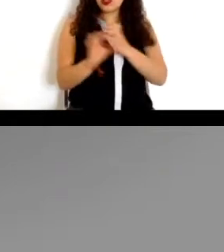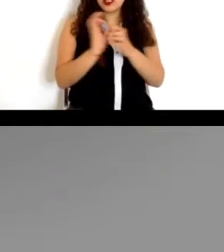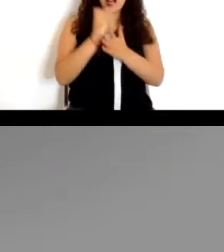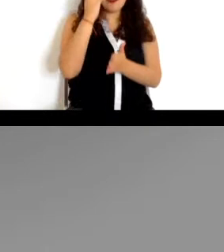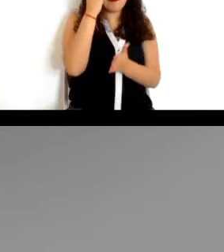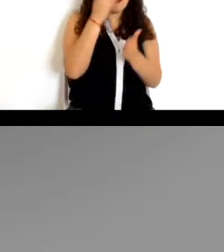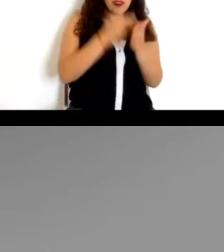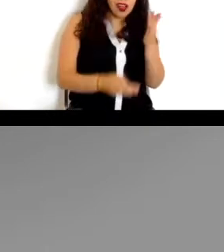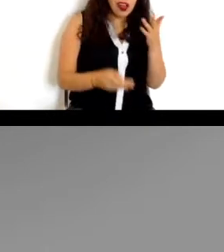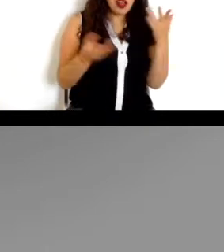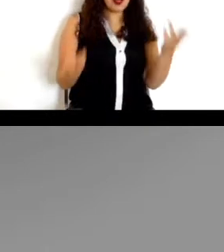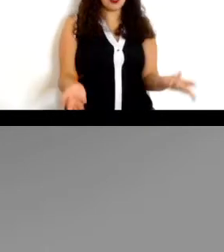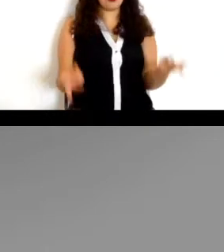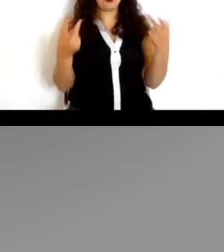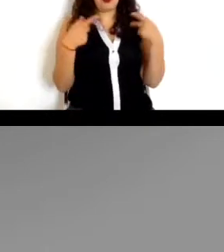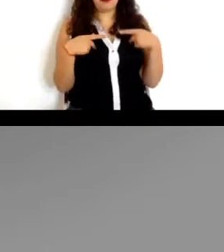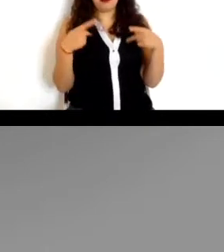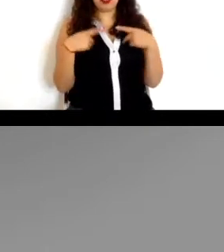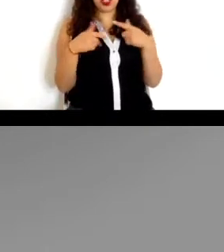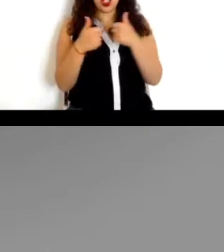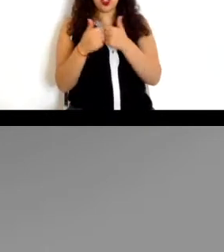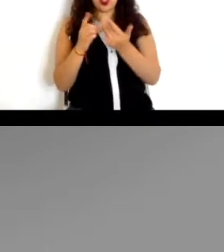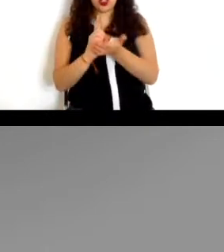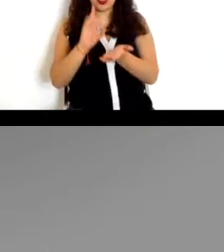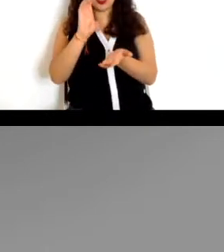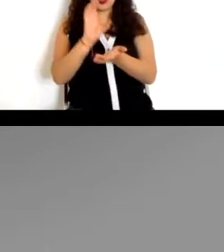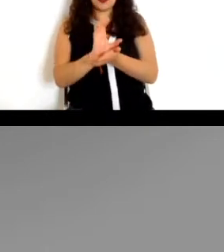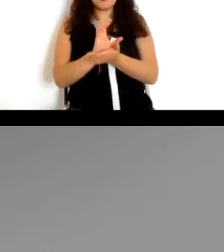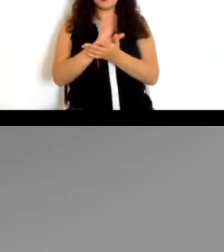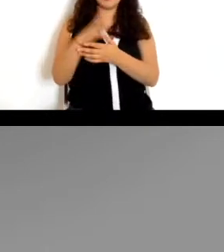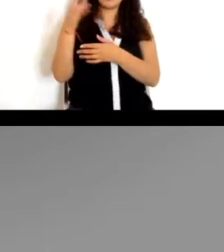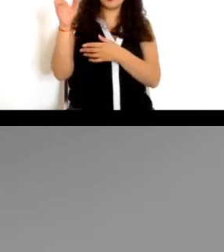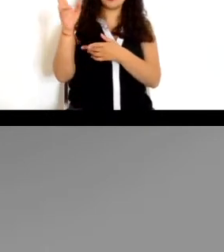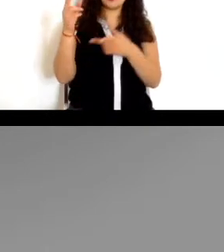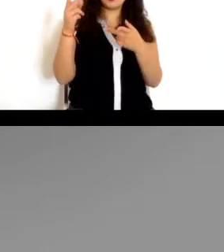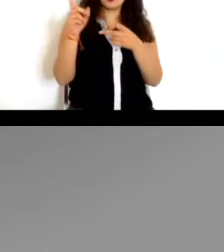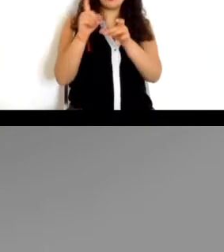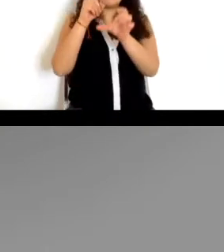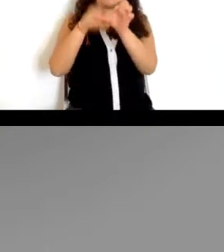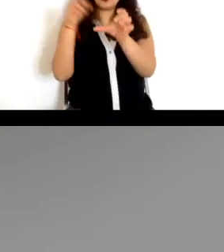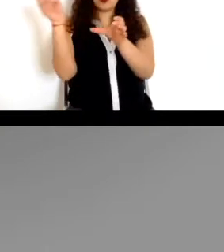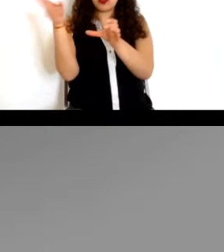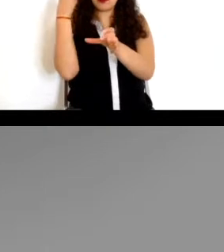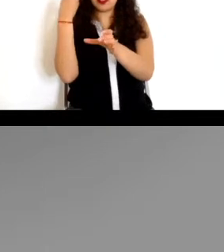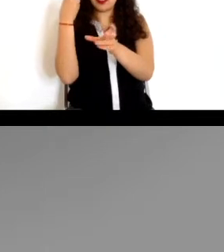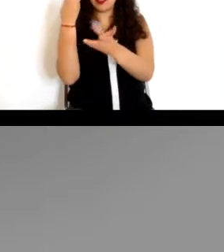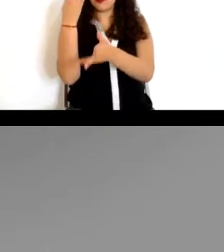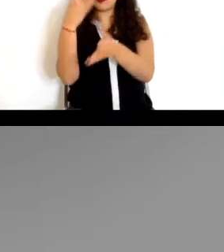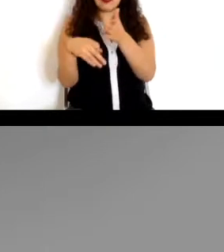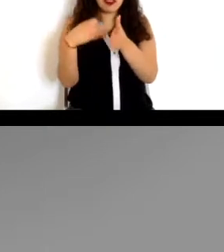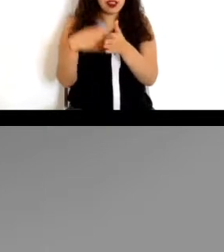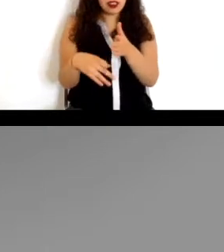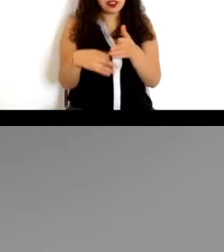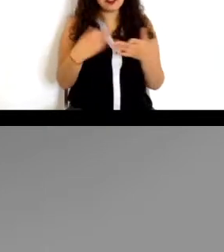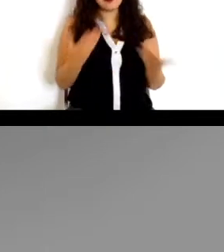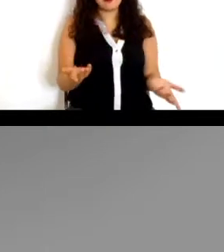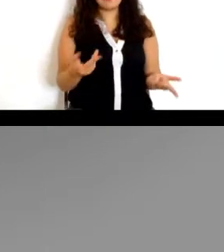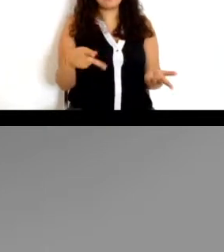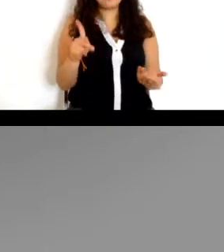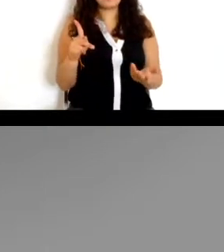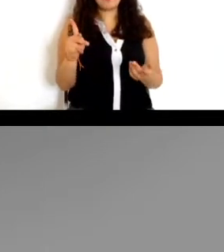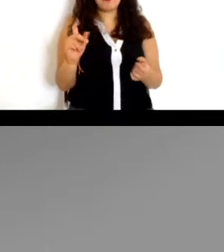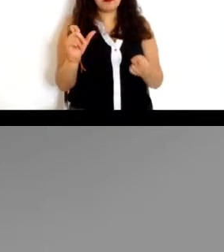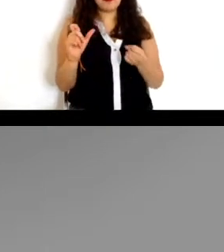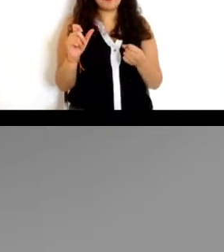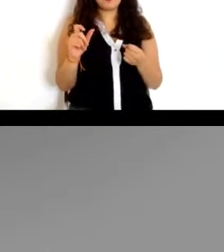de las personas con discapacidad en la educación superior. Sin embargo, creo que siempre nos hizo falta como un